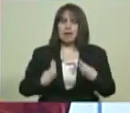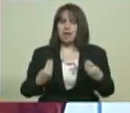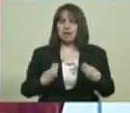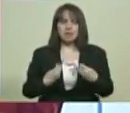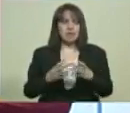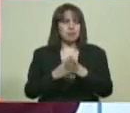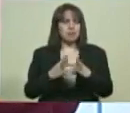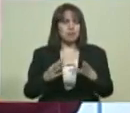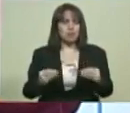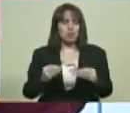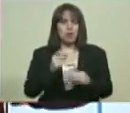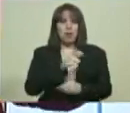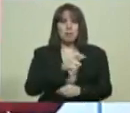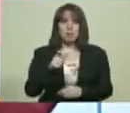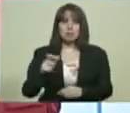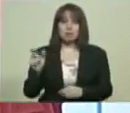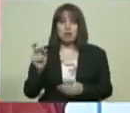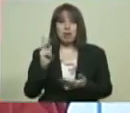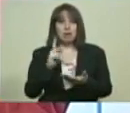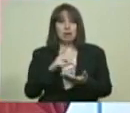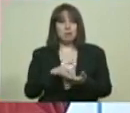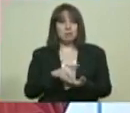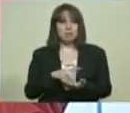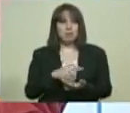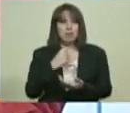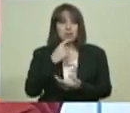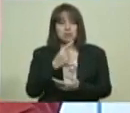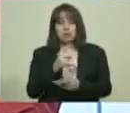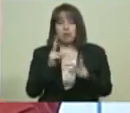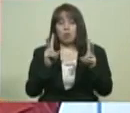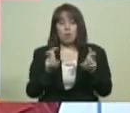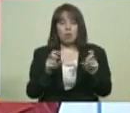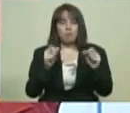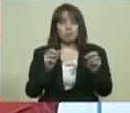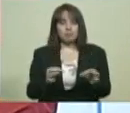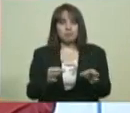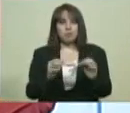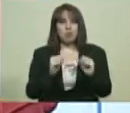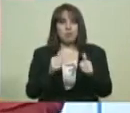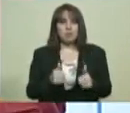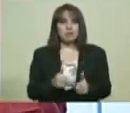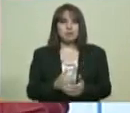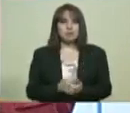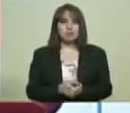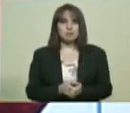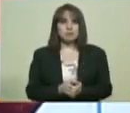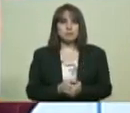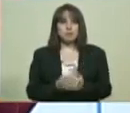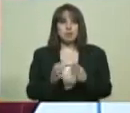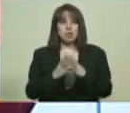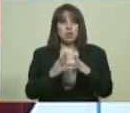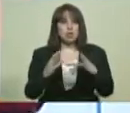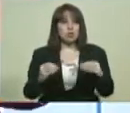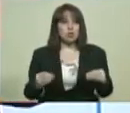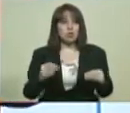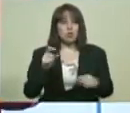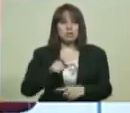mundo llega a un punto que necesita un nuevo comienzo. ¿Verdad, Silvia? Todo el mundo llega a ese